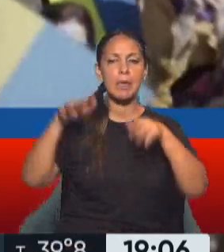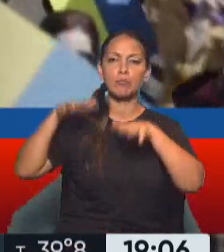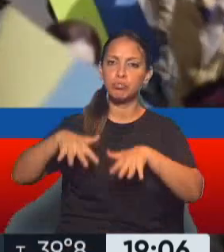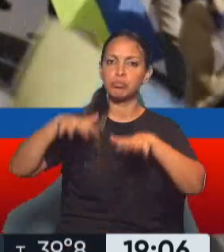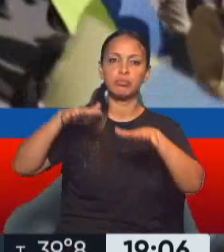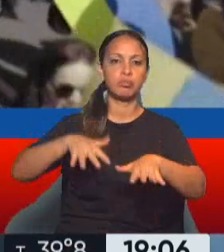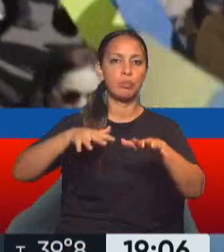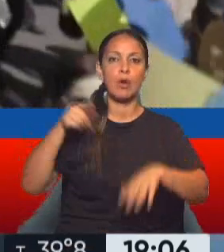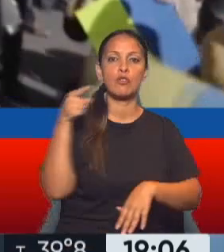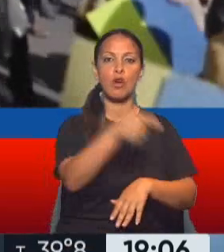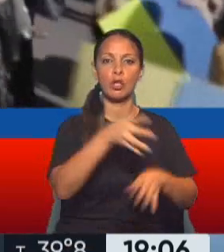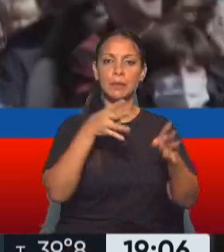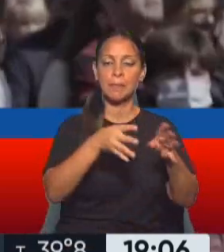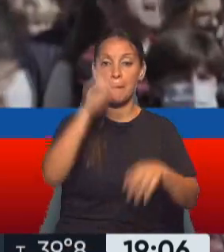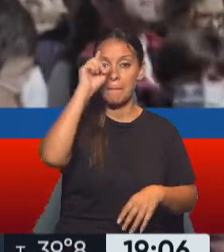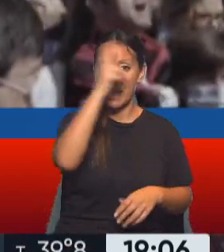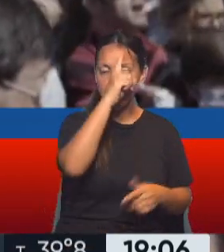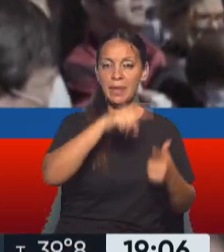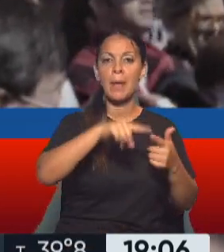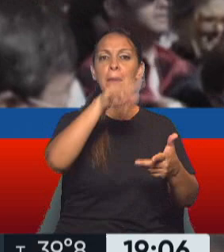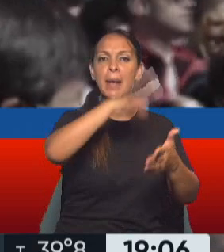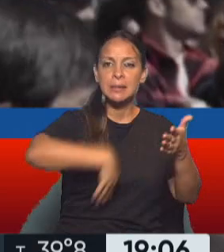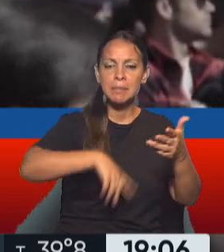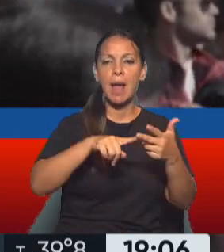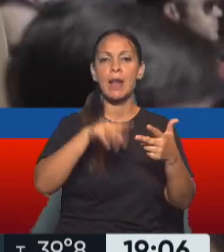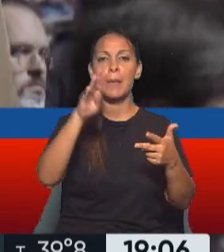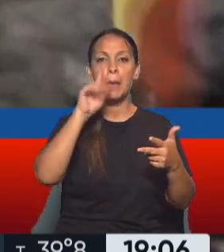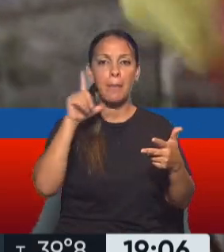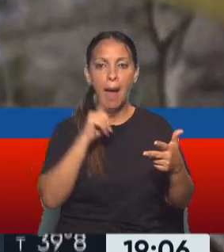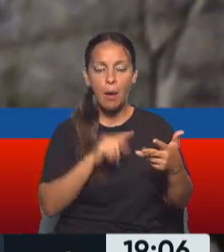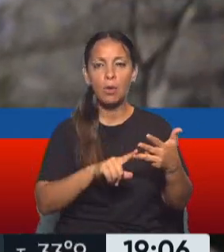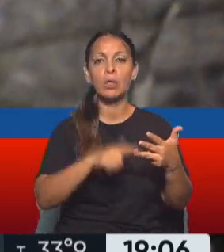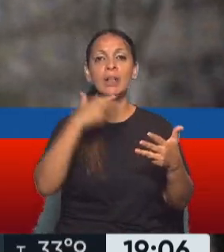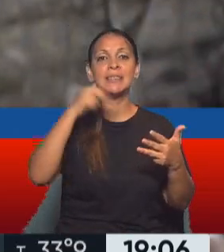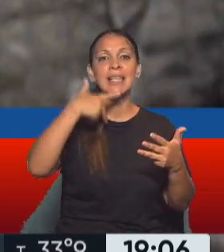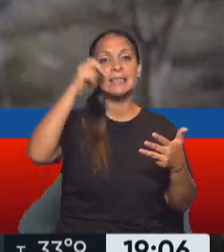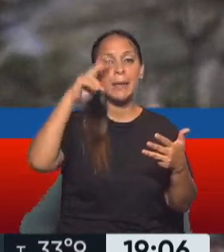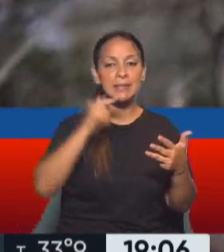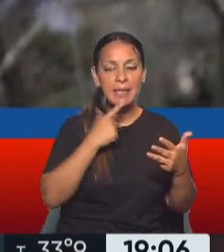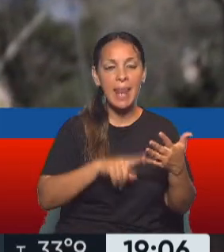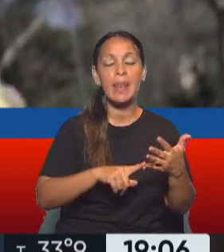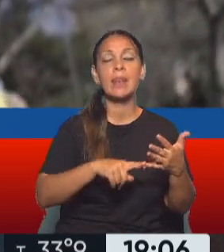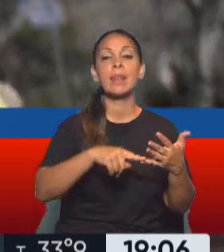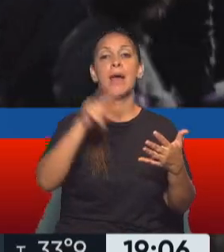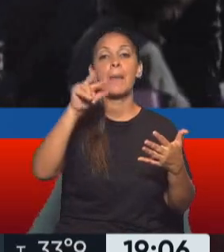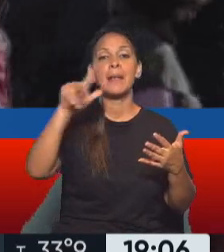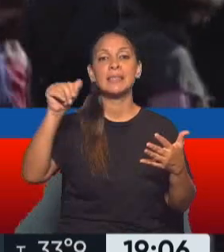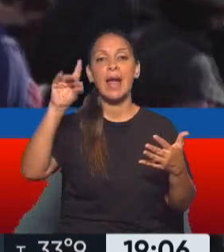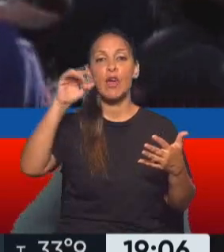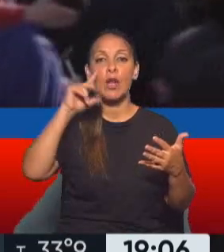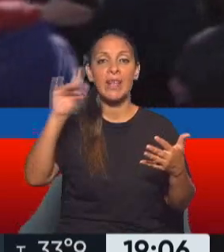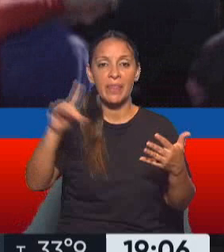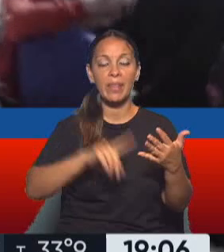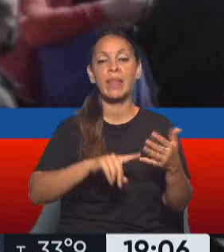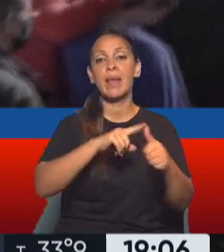la guerra. Madrid, Barcelona, Bilbao, San Sebastián, Valladolid y Alicante, entre